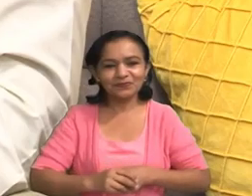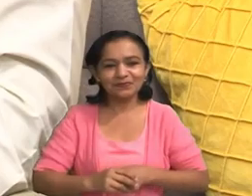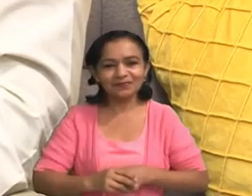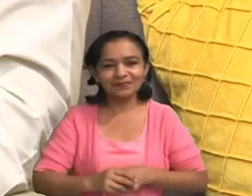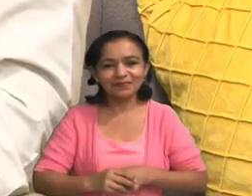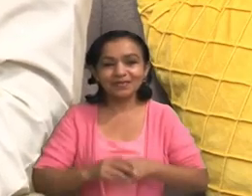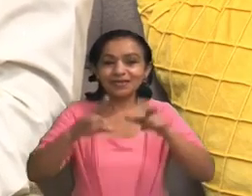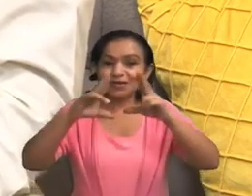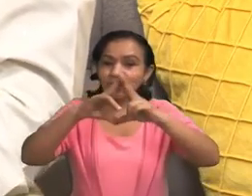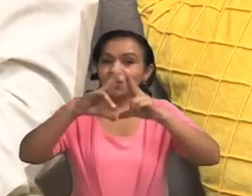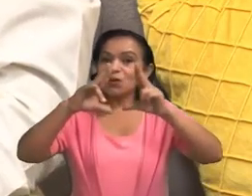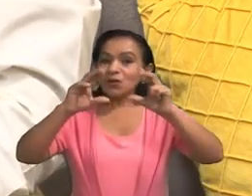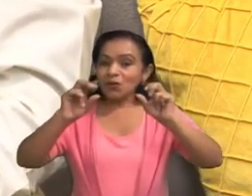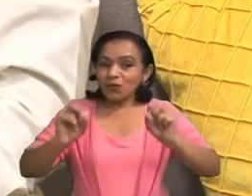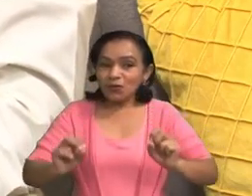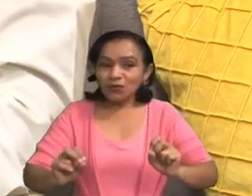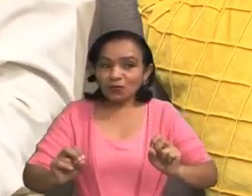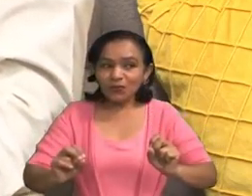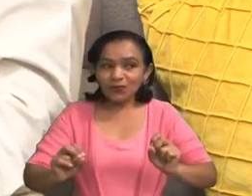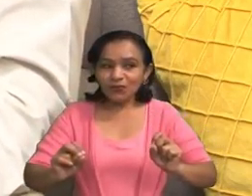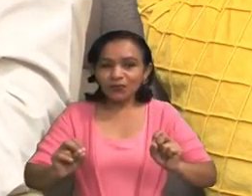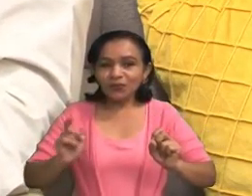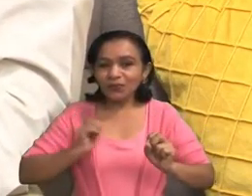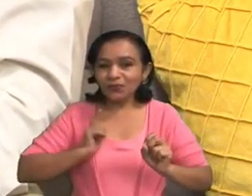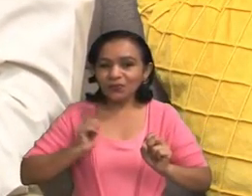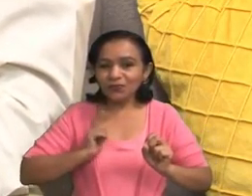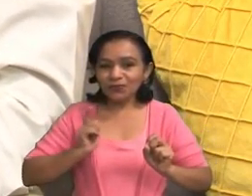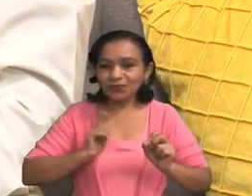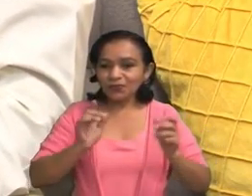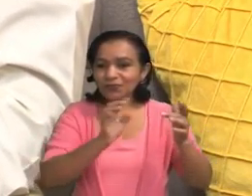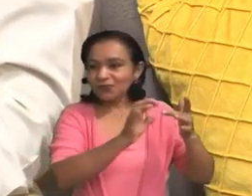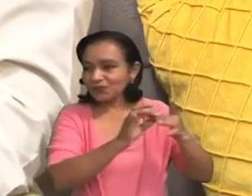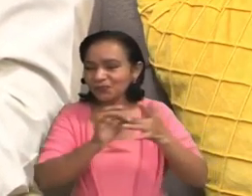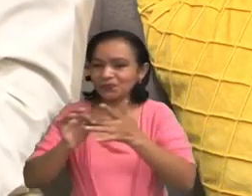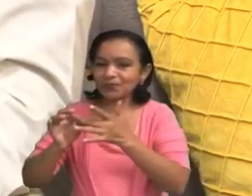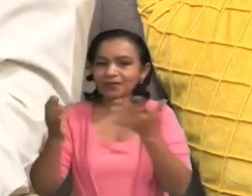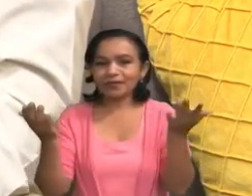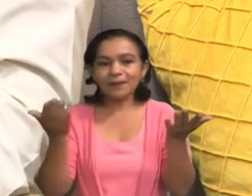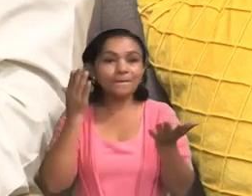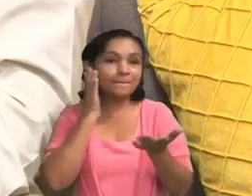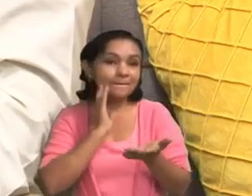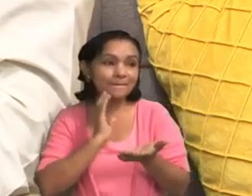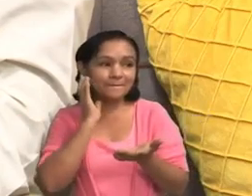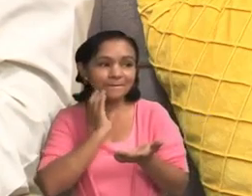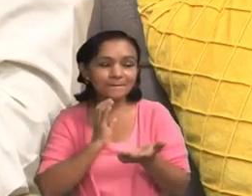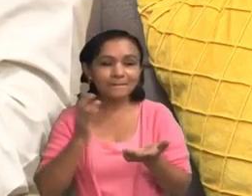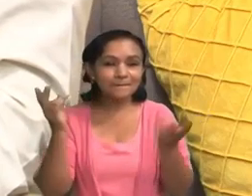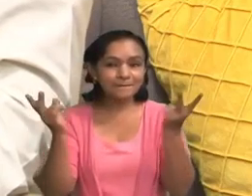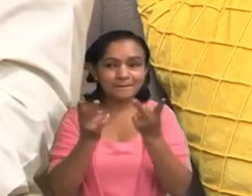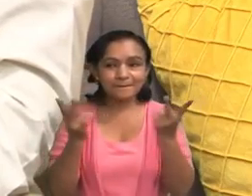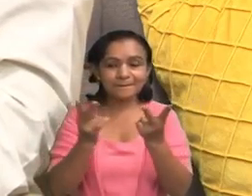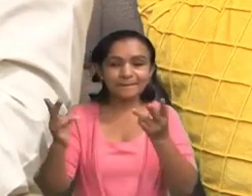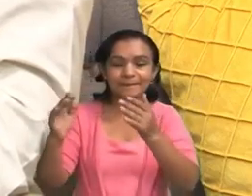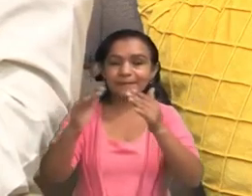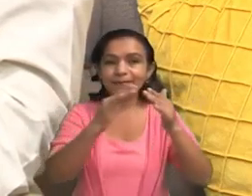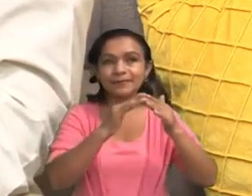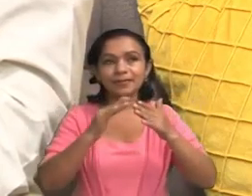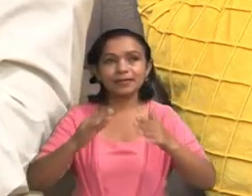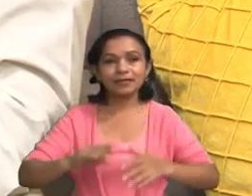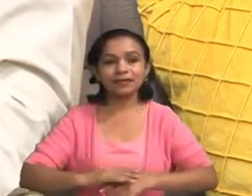en Nicaragua entera aprovechemos esta oportunidad de socializar saberes, de vivir en comunidad y